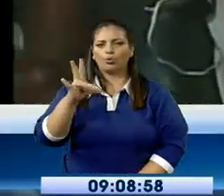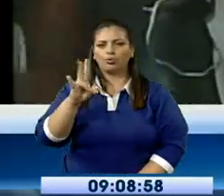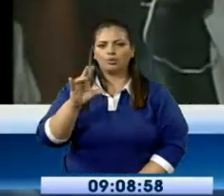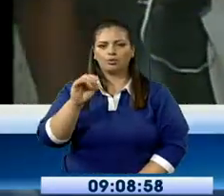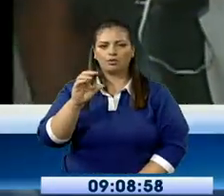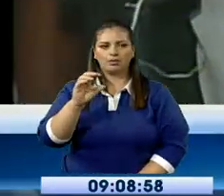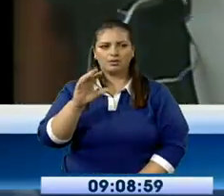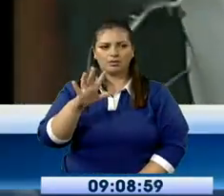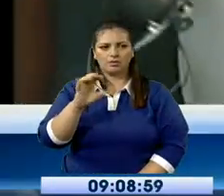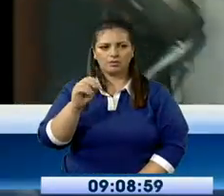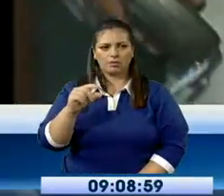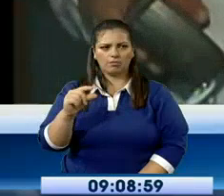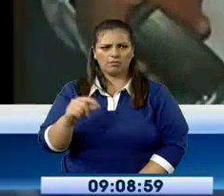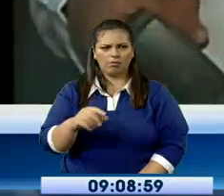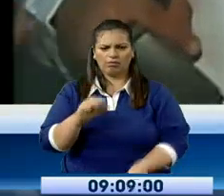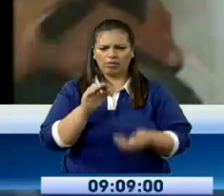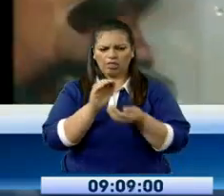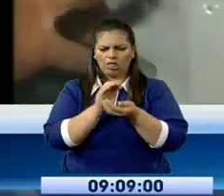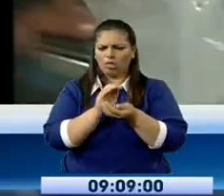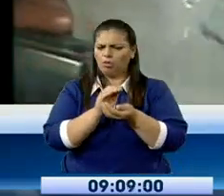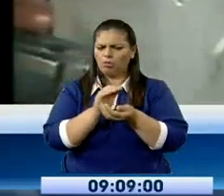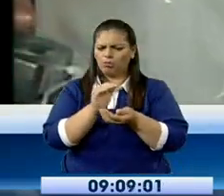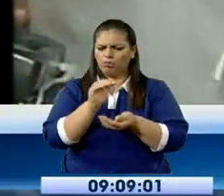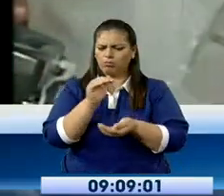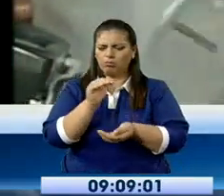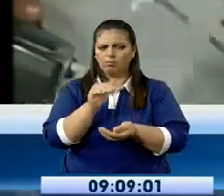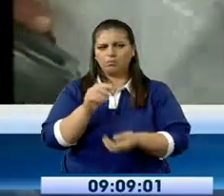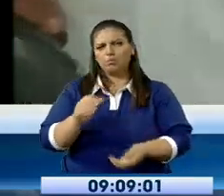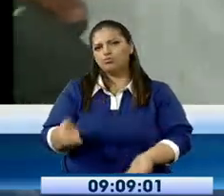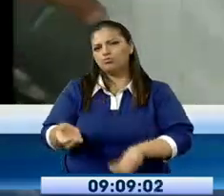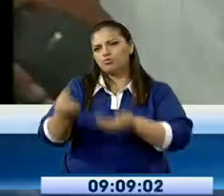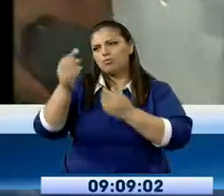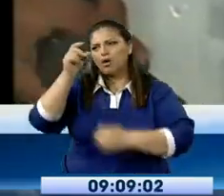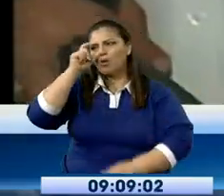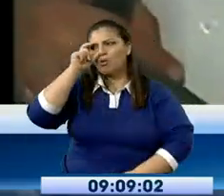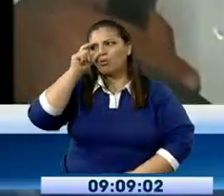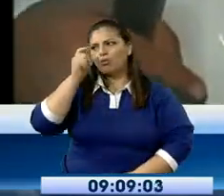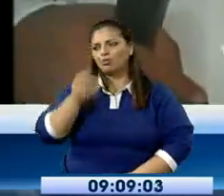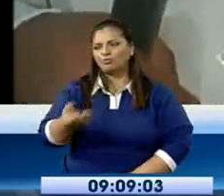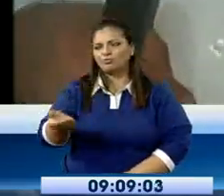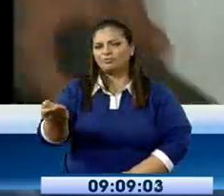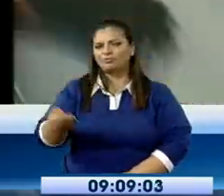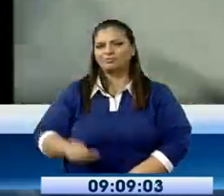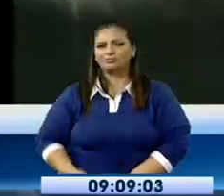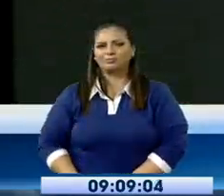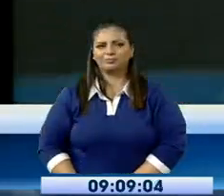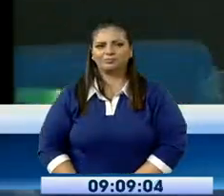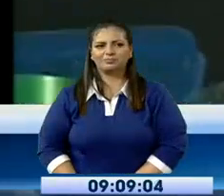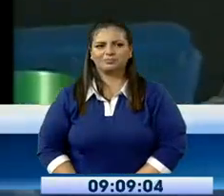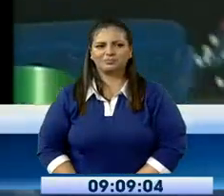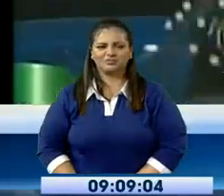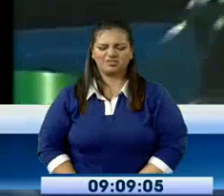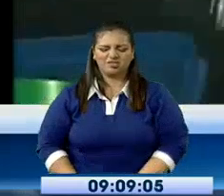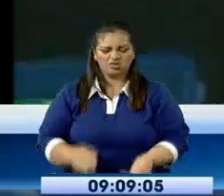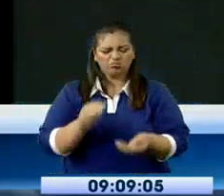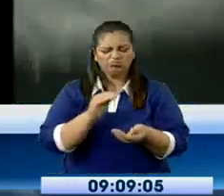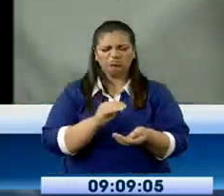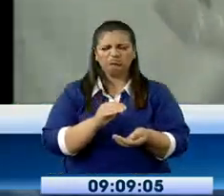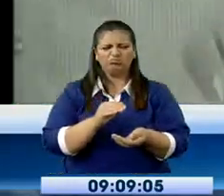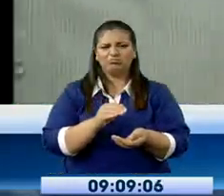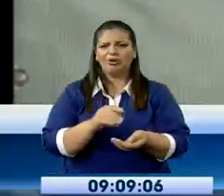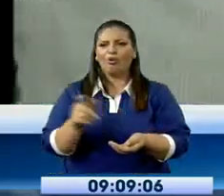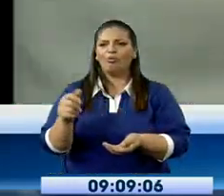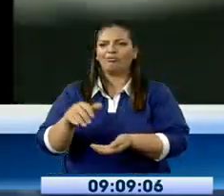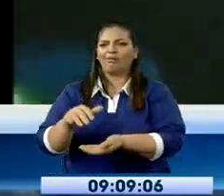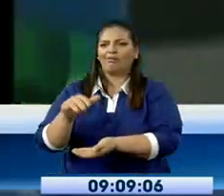Bueno, no es tan pequeño, pero... No es pequeñito, si pero... Don Huguito sí se va a comer uno de estos. Bueno, la verdad que este es muy chiquito para mí, yo prefiero el gigante, creo yo, pero...